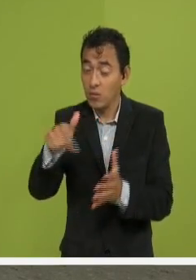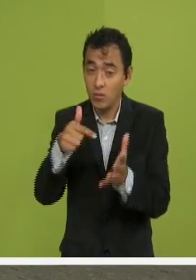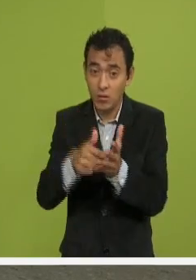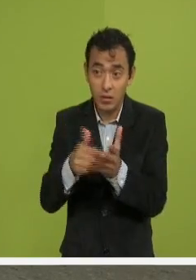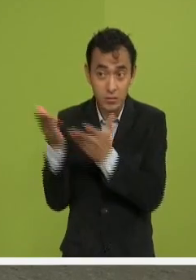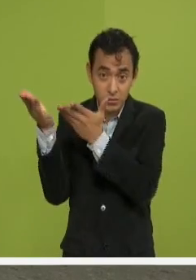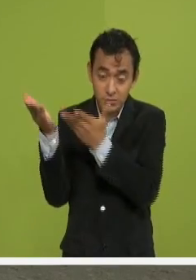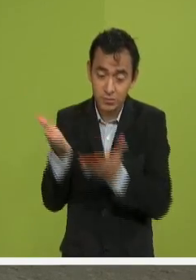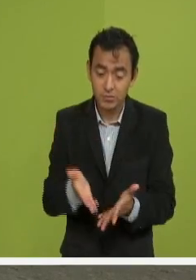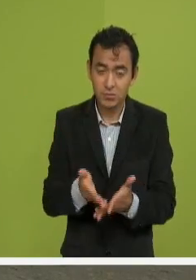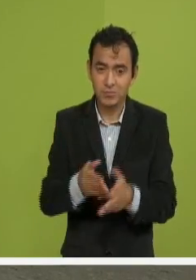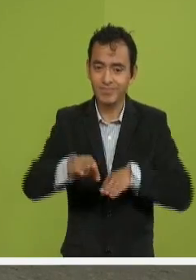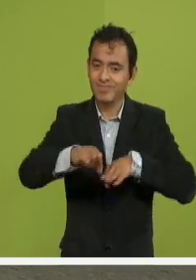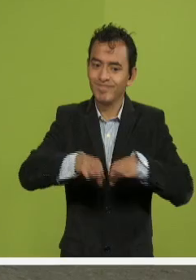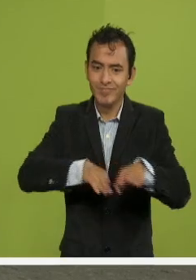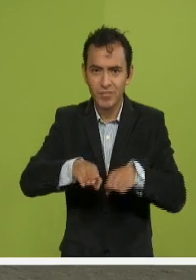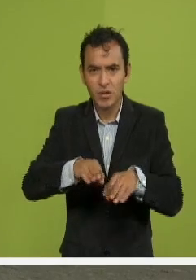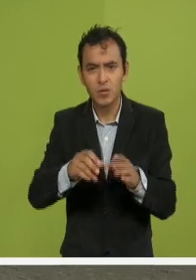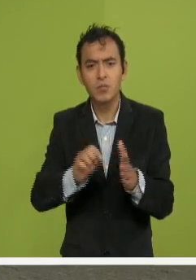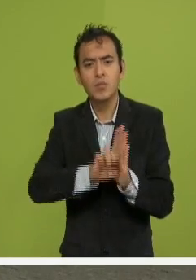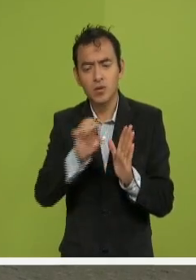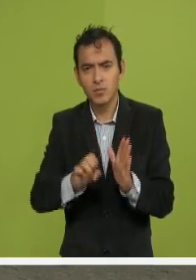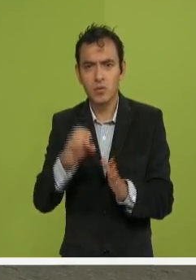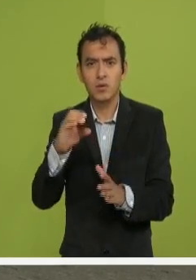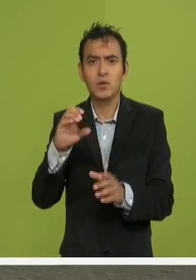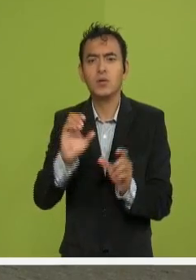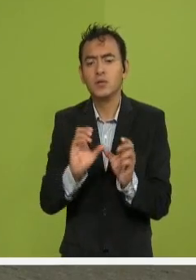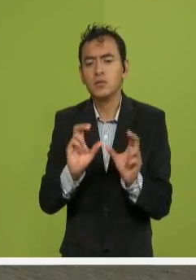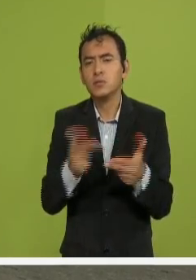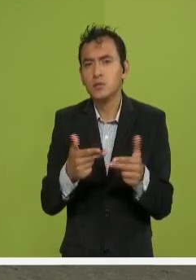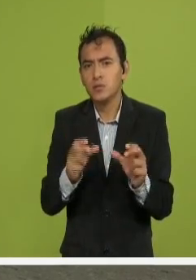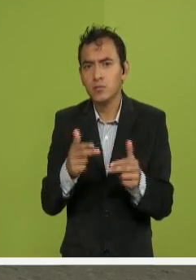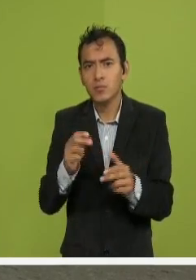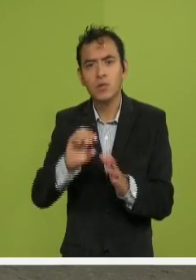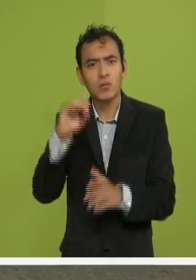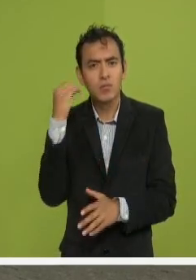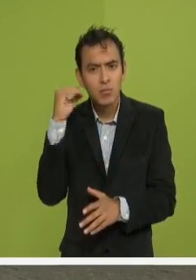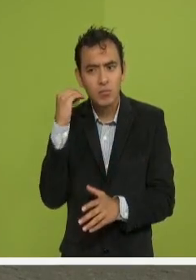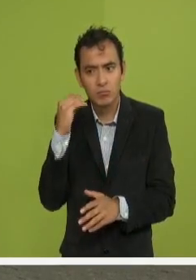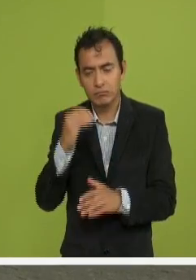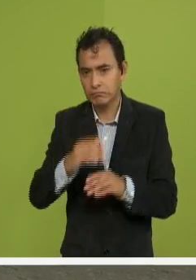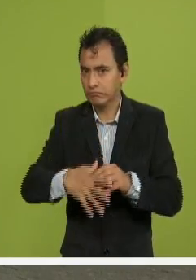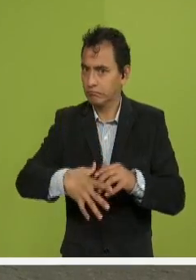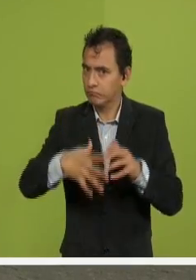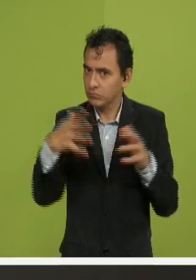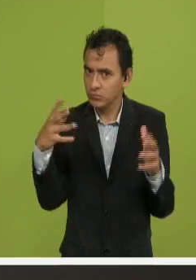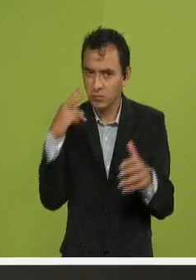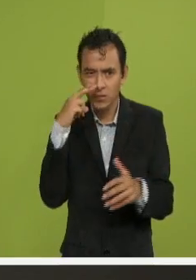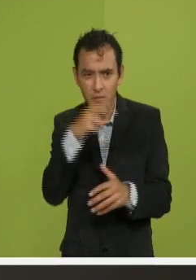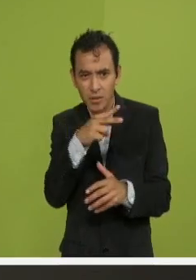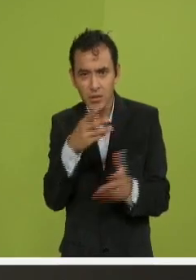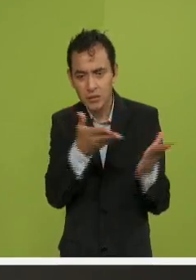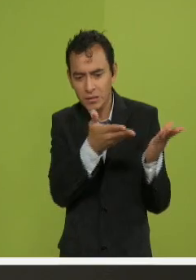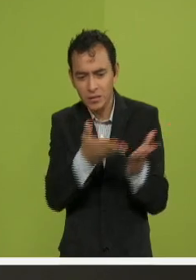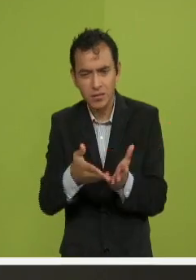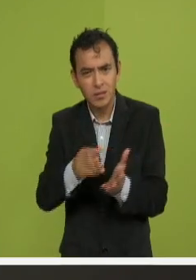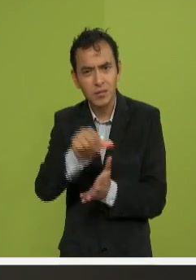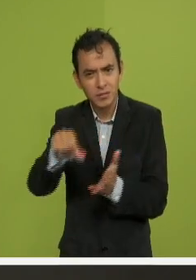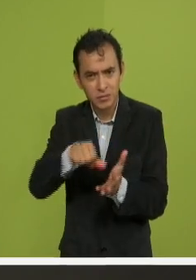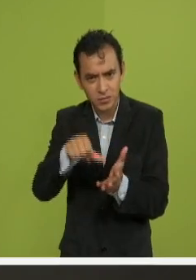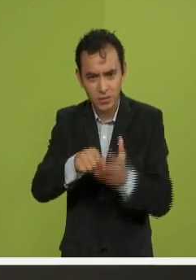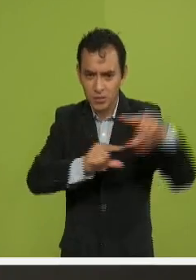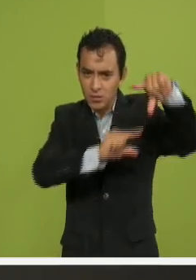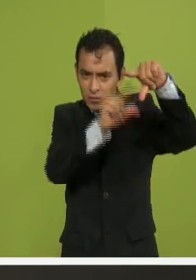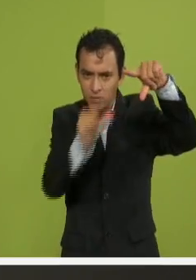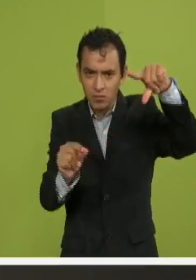Sabemos que el trabajo infantil, por ejemplo, en Chiapas, en Oaxaca, se ve tremendo, ¿no? Que llegan hacia la zona centro del país, sí, en